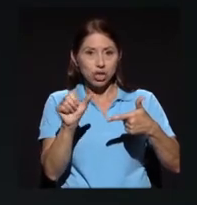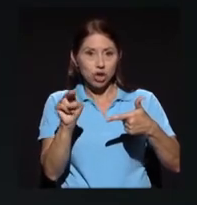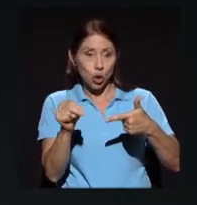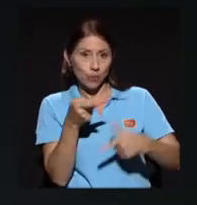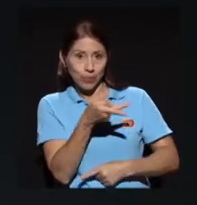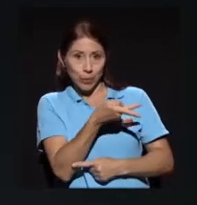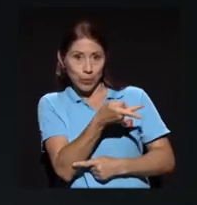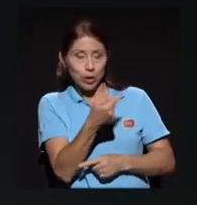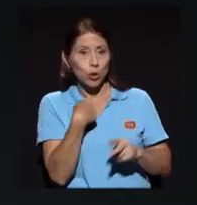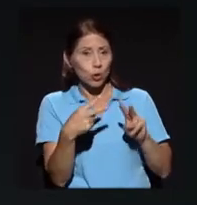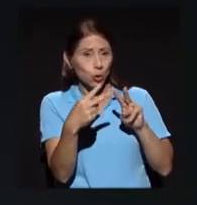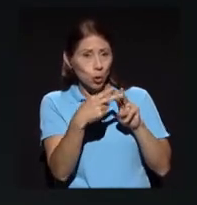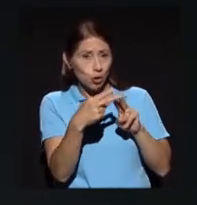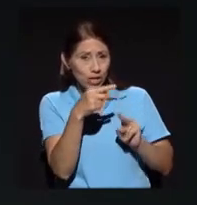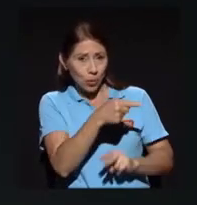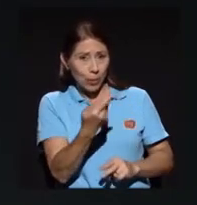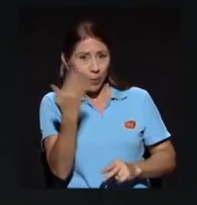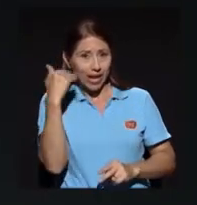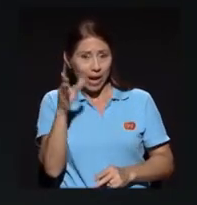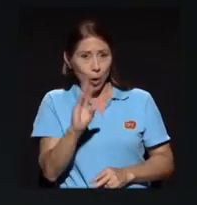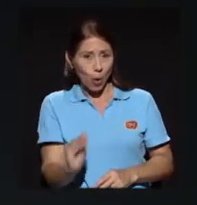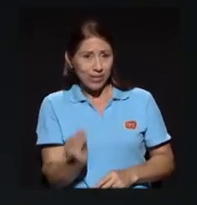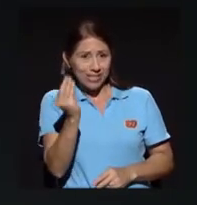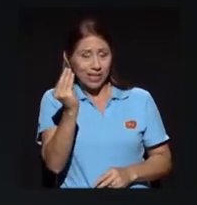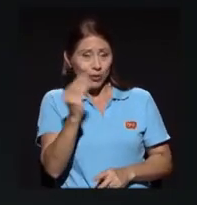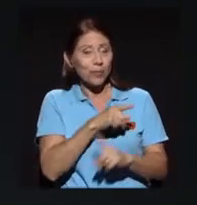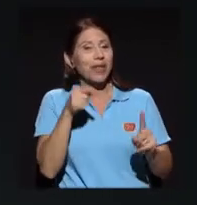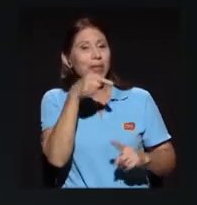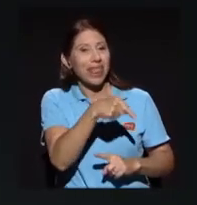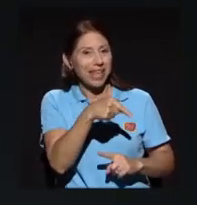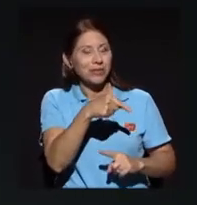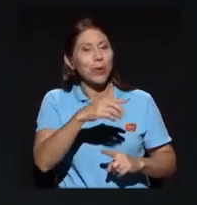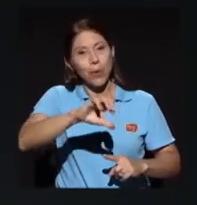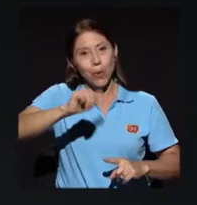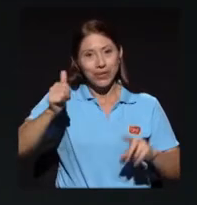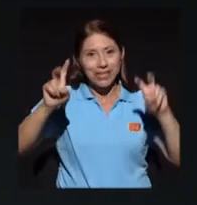yo los conocí cuando eran jovencitos, pero de eso y de otras cosas hablaremos